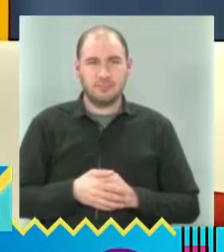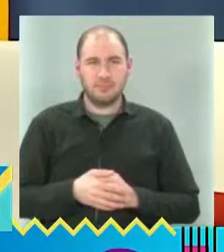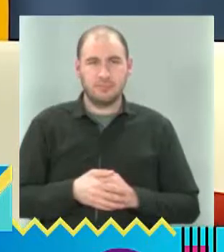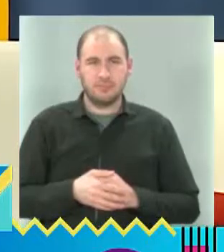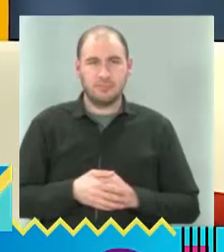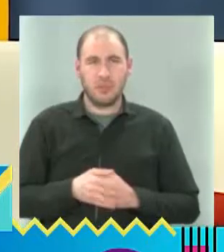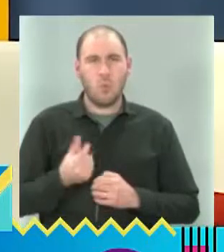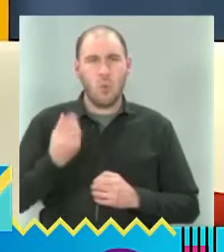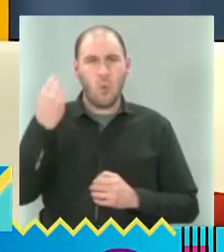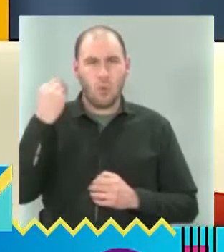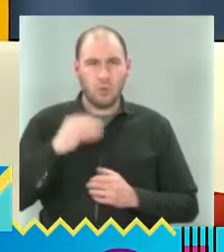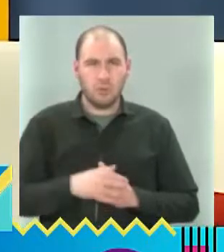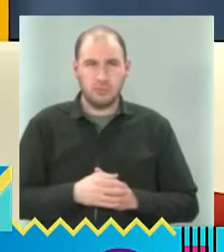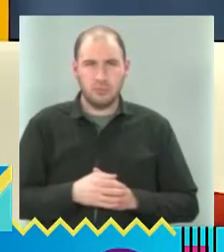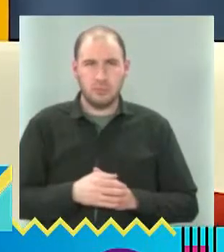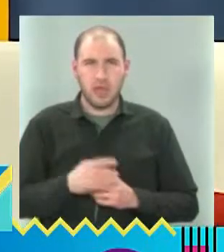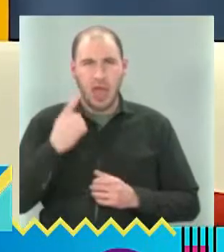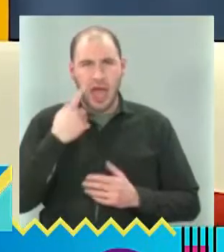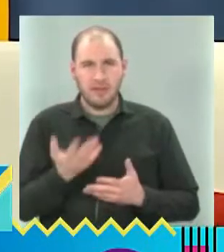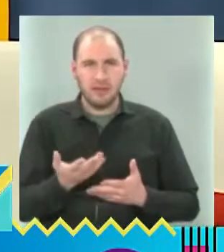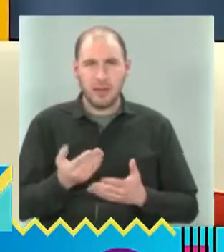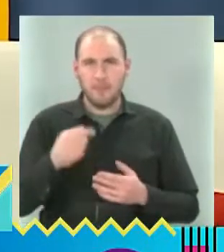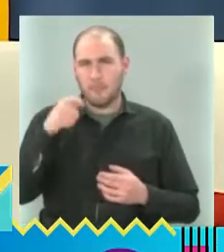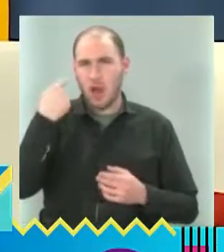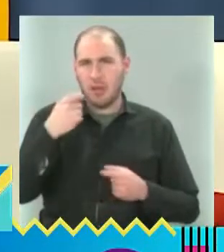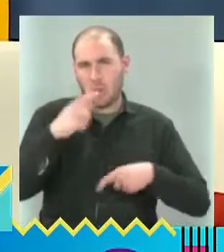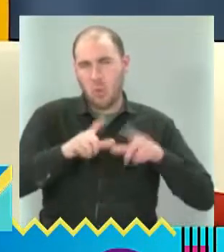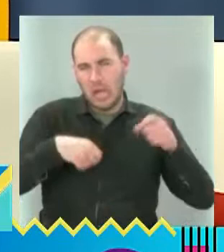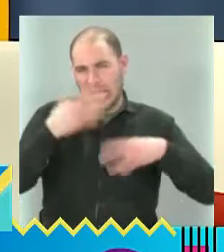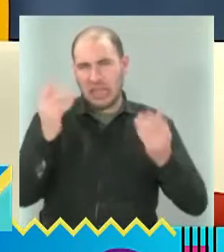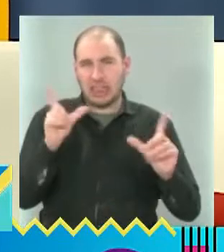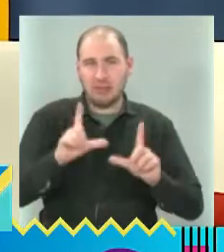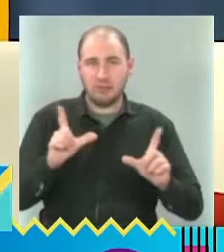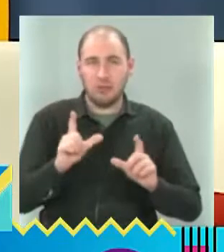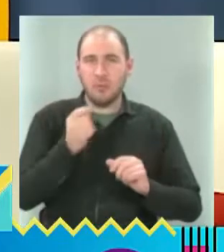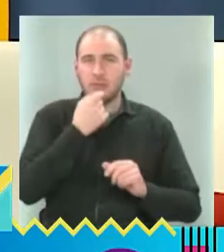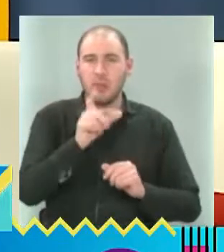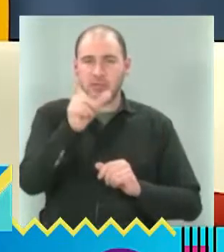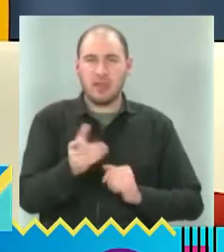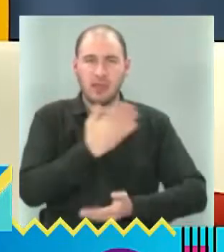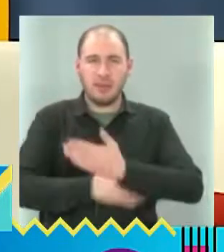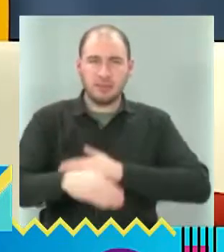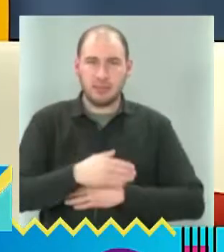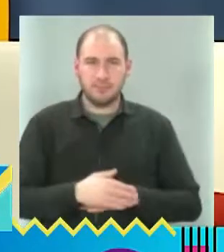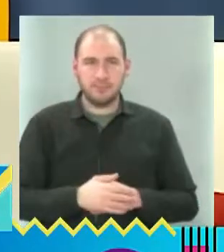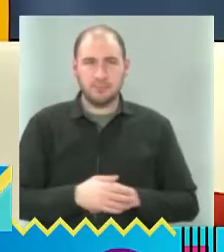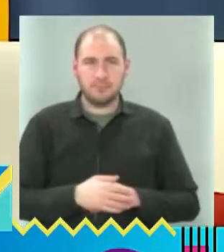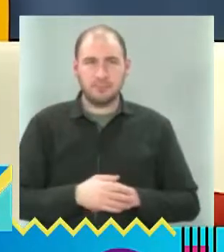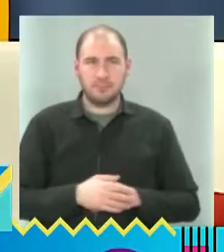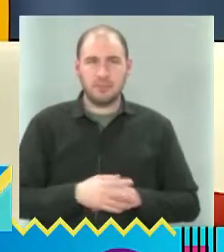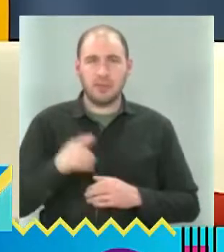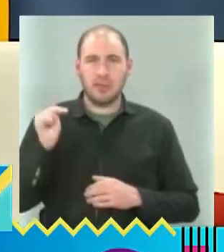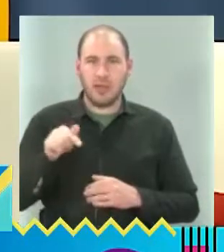A ver, muchas veces uno está mirando cualquier programa de televisión y aparece una persona con discapacidad y